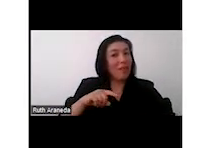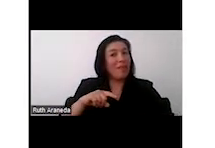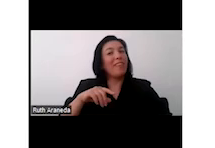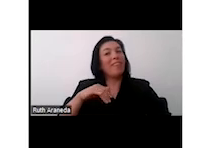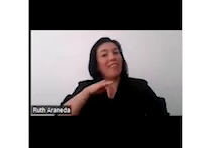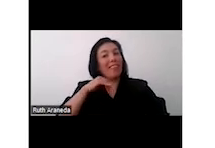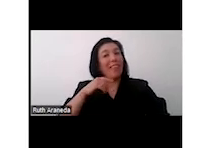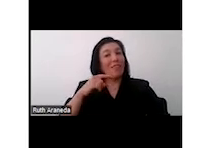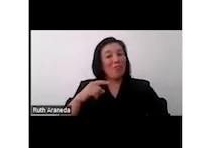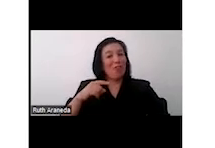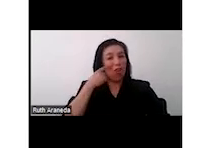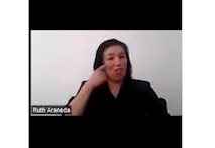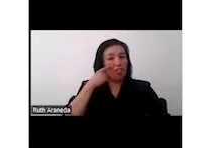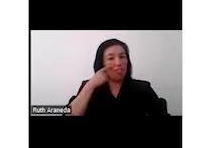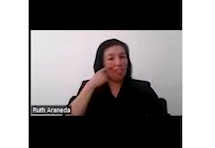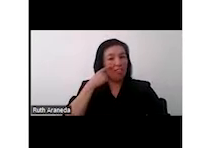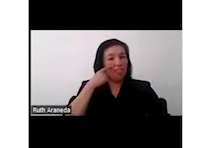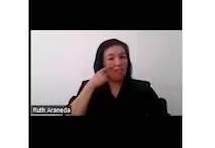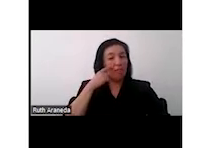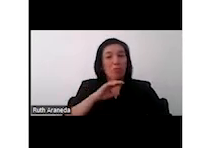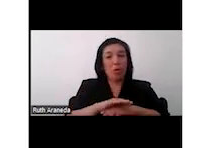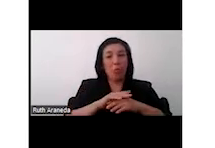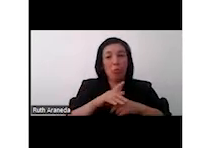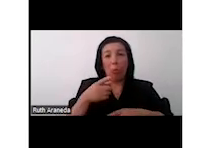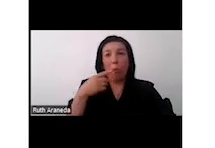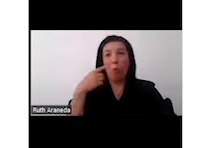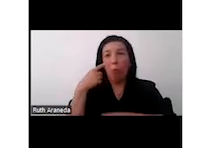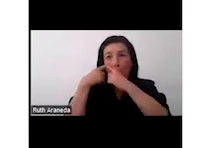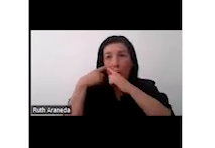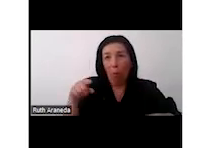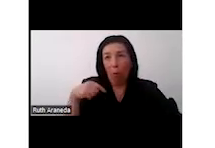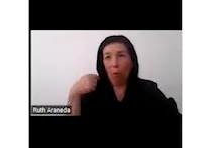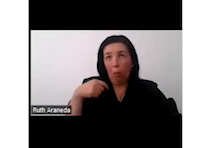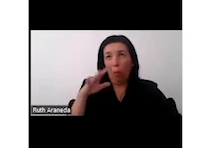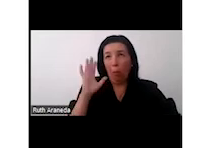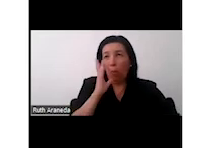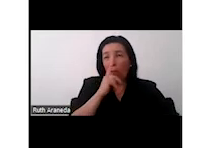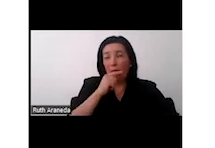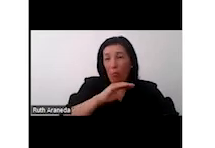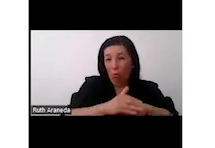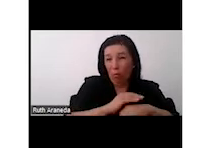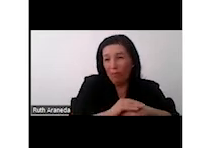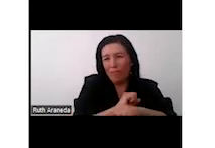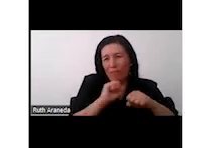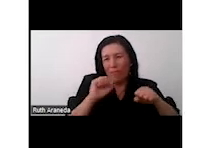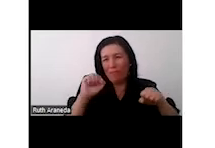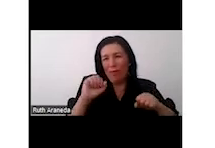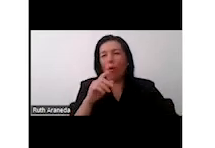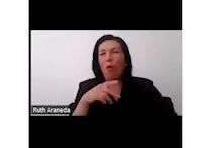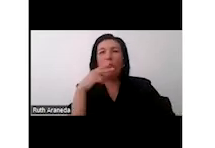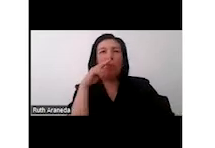Nosotros no vamos a proteger nada que para nosotros no tenga un valor, y no vamos a darle valor a algo si